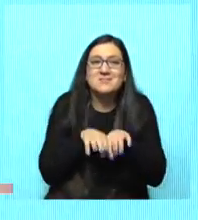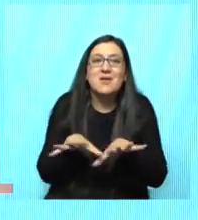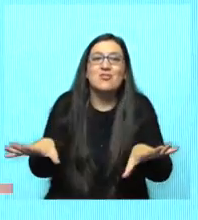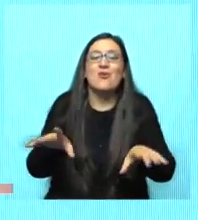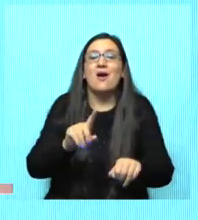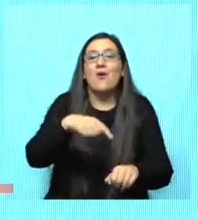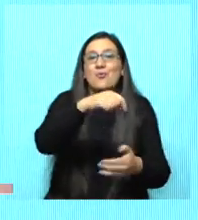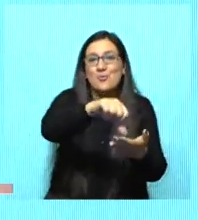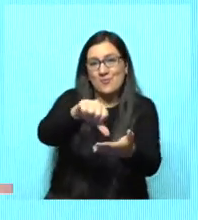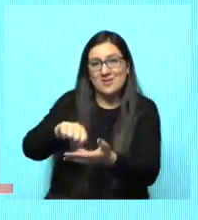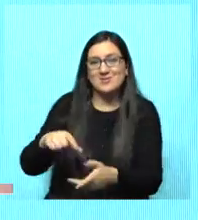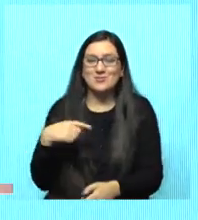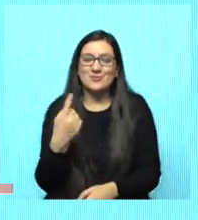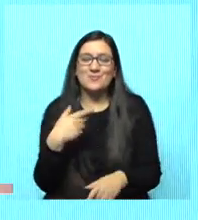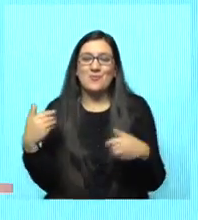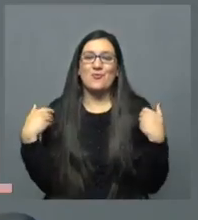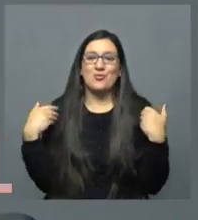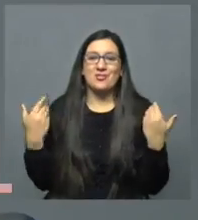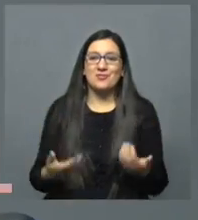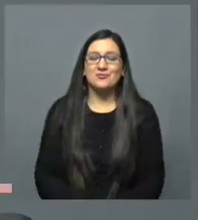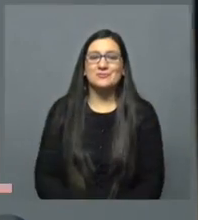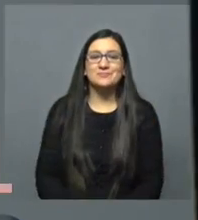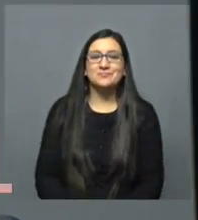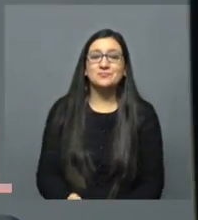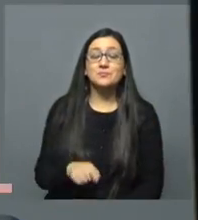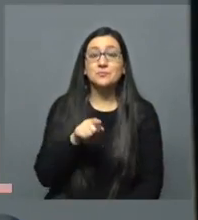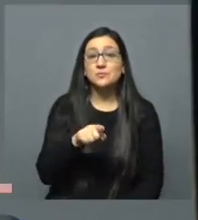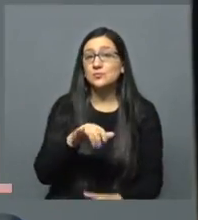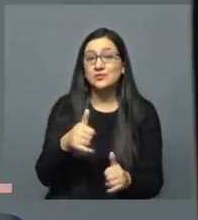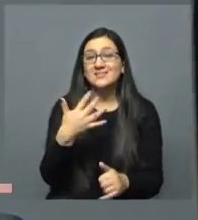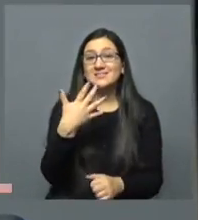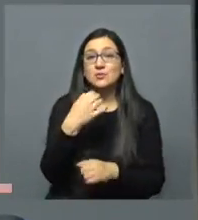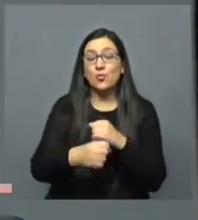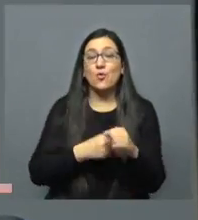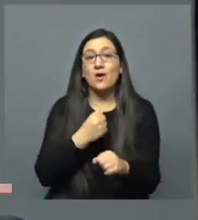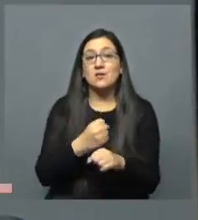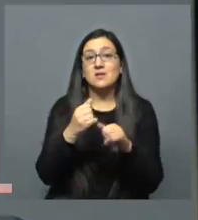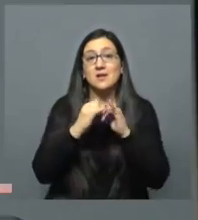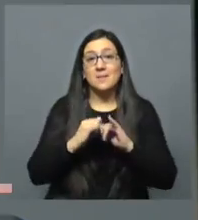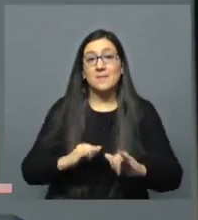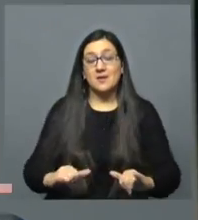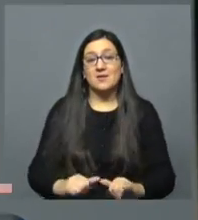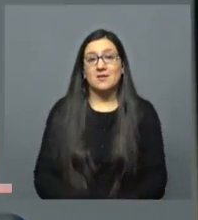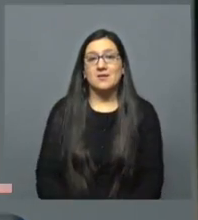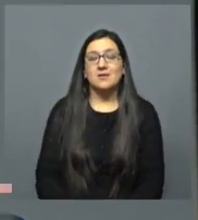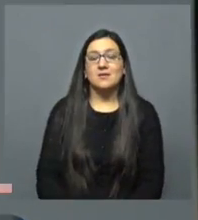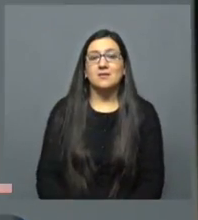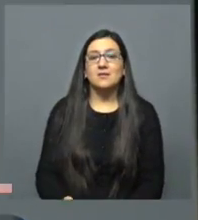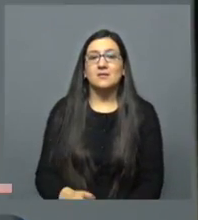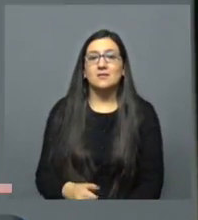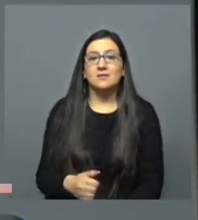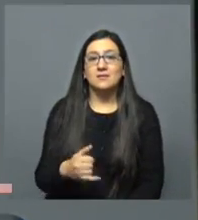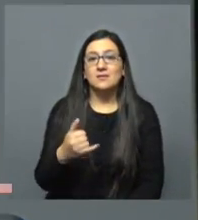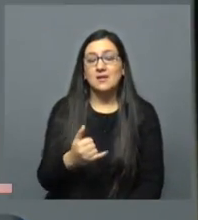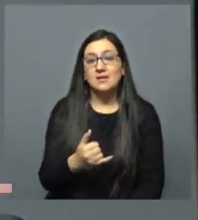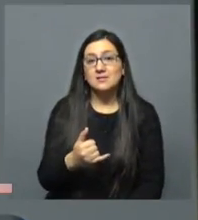otros lugares y, bueno, estamos recontentos con eso. Valentina, vos llevas ya 5 años en esta campaña, tenés solamente 17, pero tenés una historia hecha en